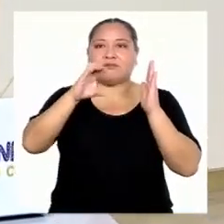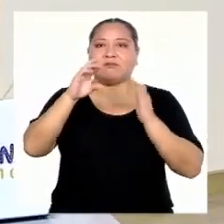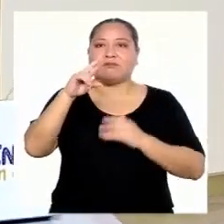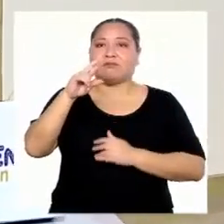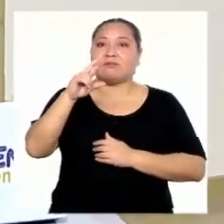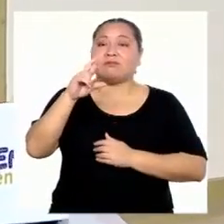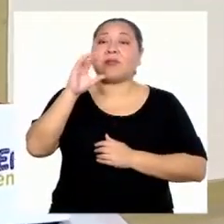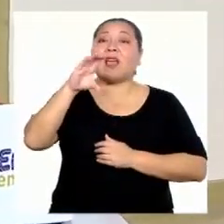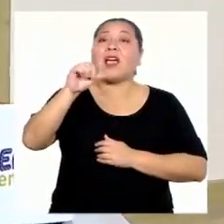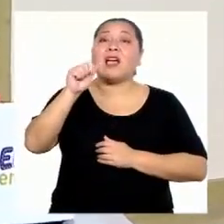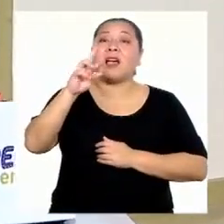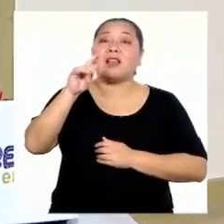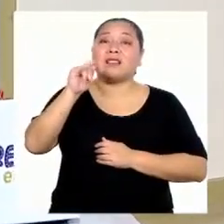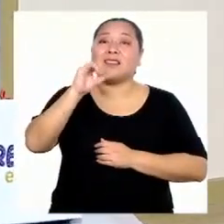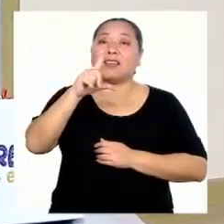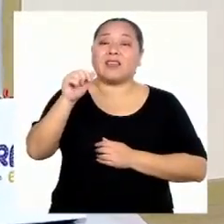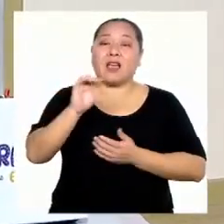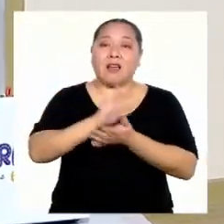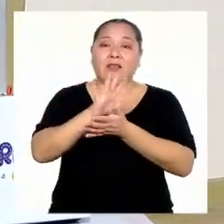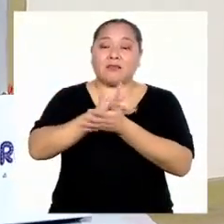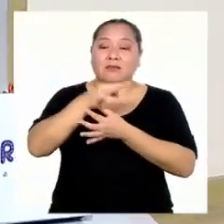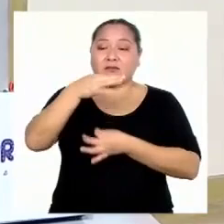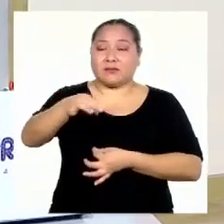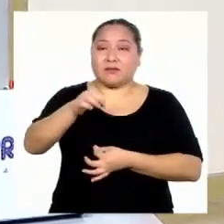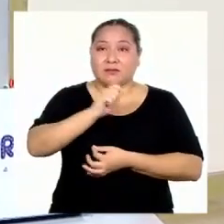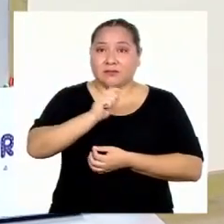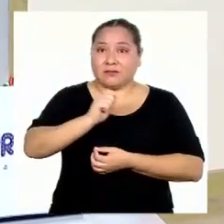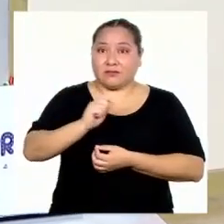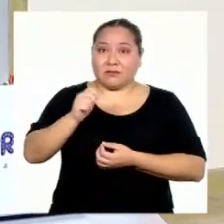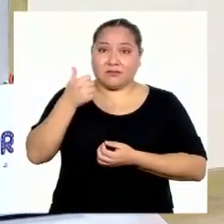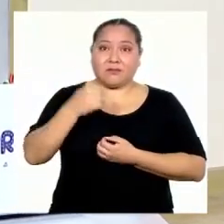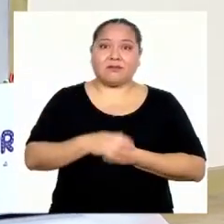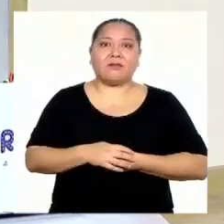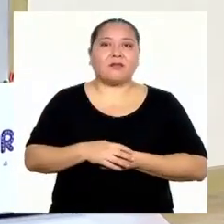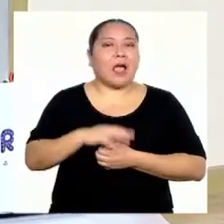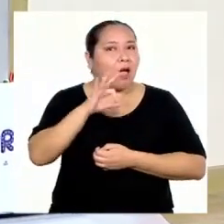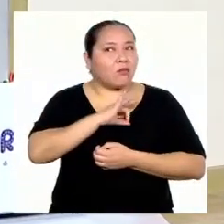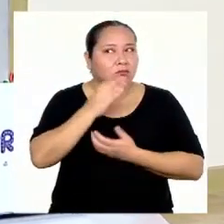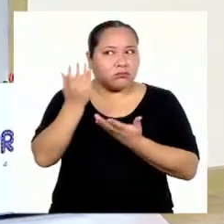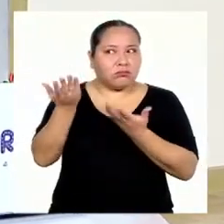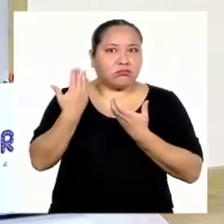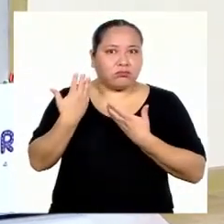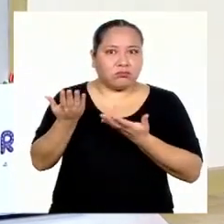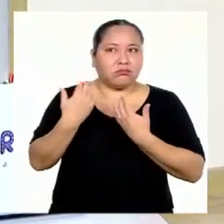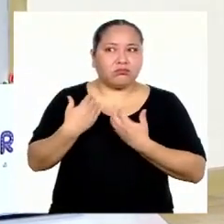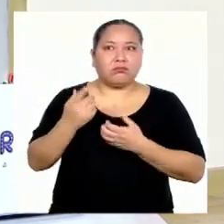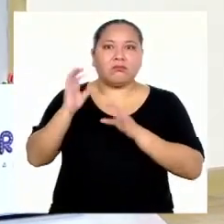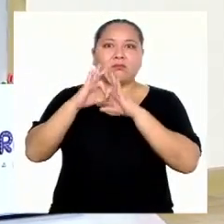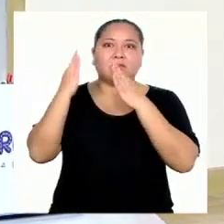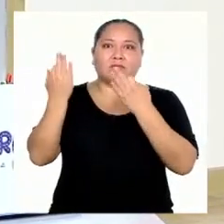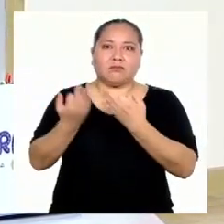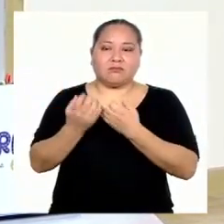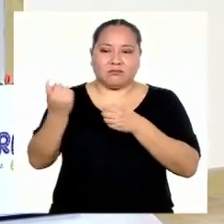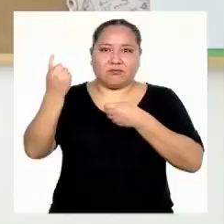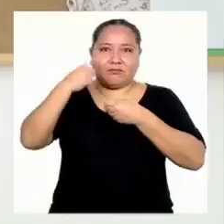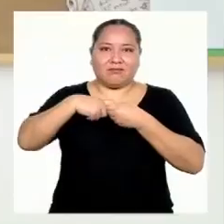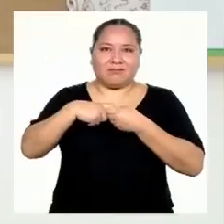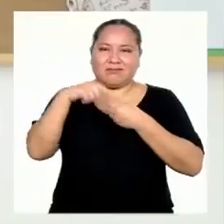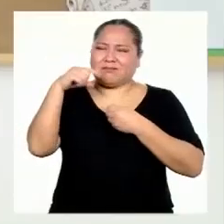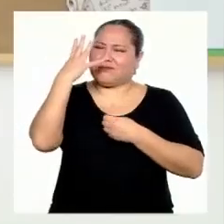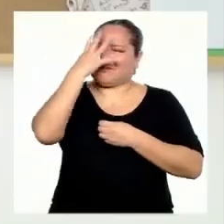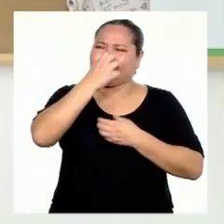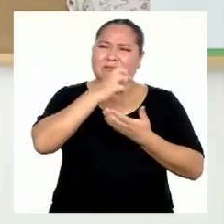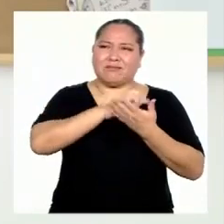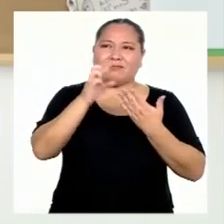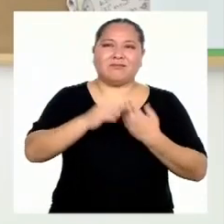para apuntar. Como ya saben, aprovechen para invitar a sus familiares para unirse, que tenemos un lindo programa por delante.